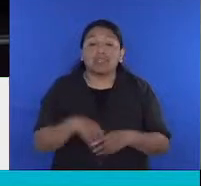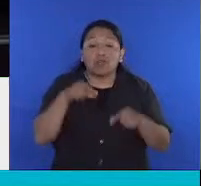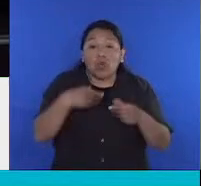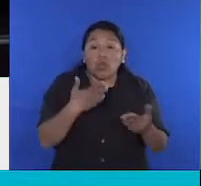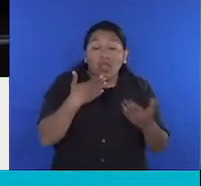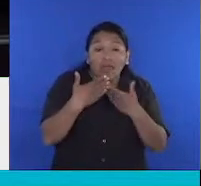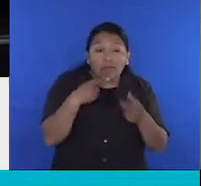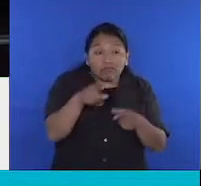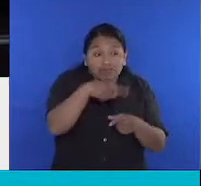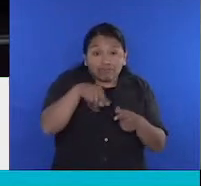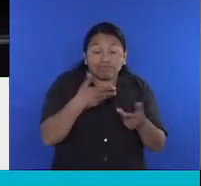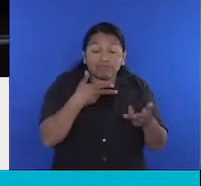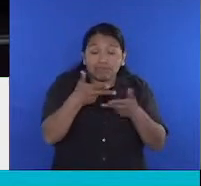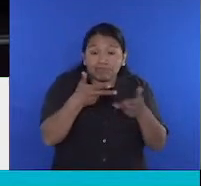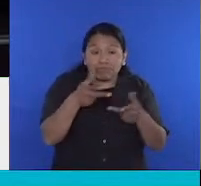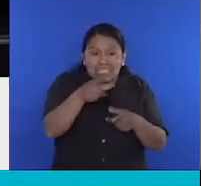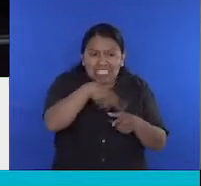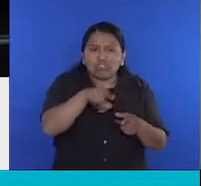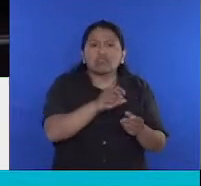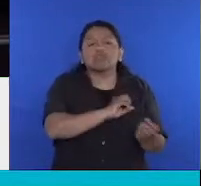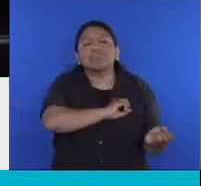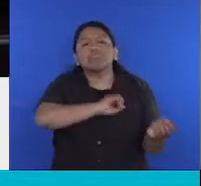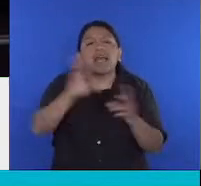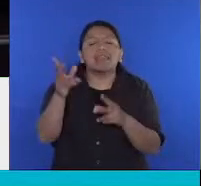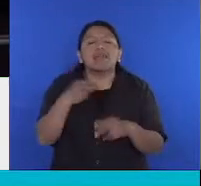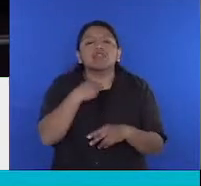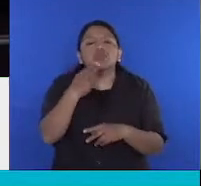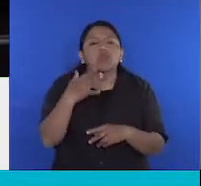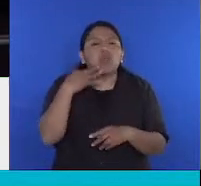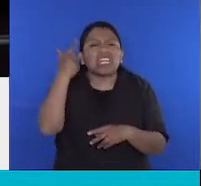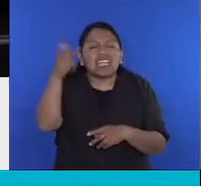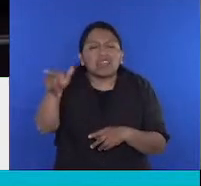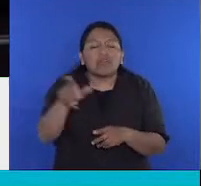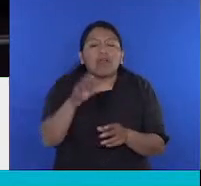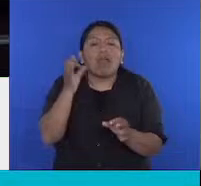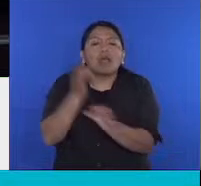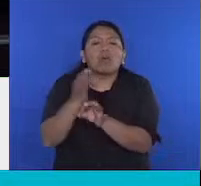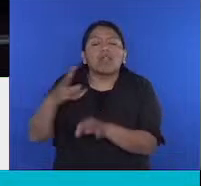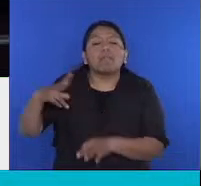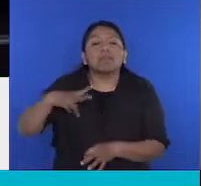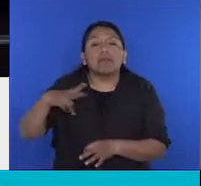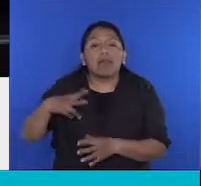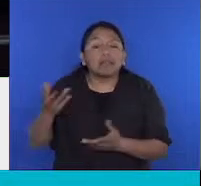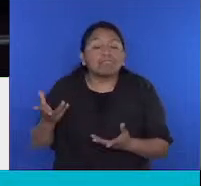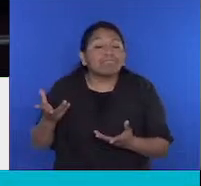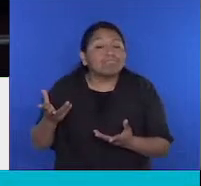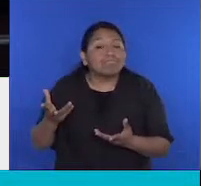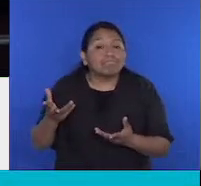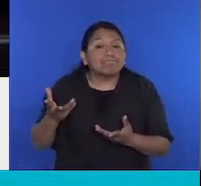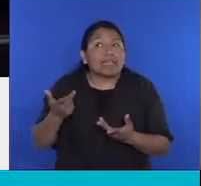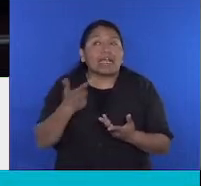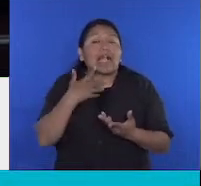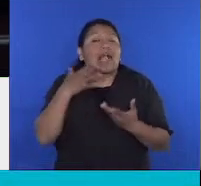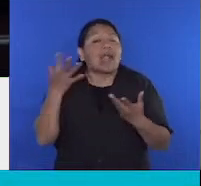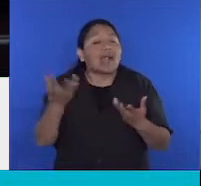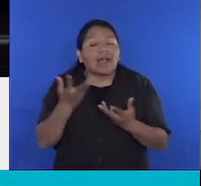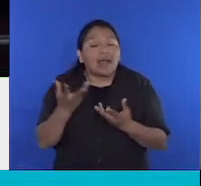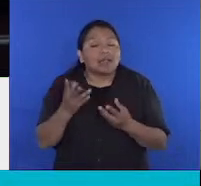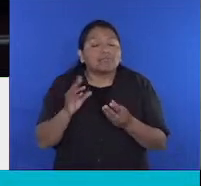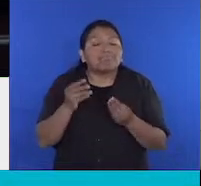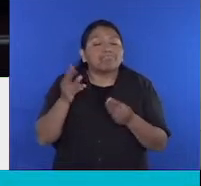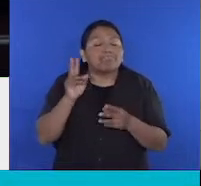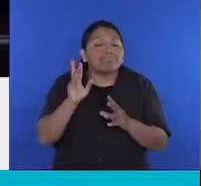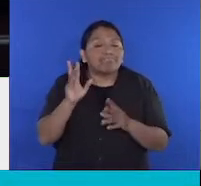envían a sus hijos o a sus nietos a la escuela privada. Es decir, por algún motivo han perdido el respeto que le tenían a esa